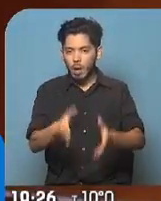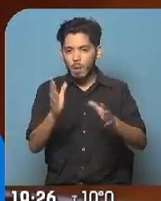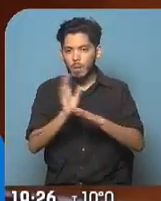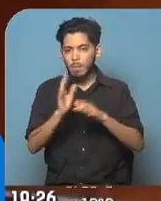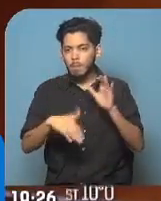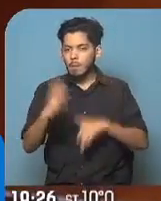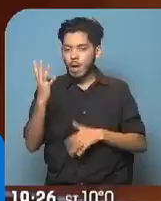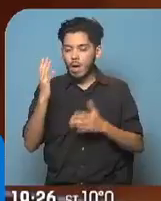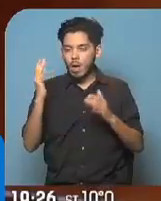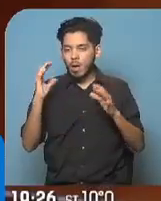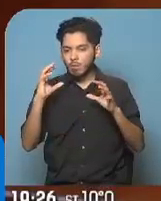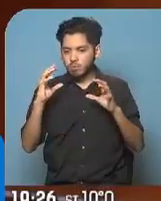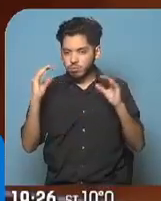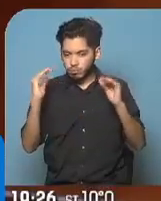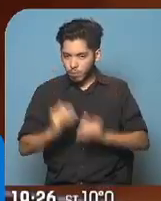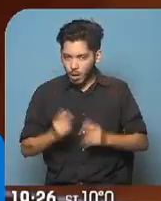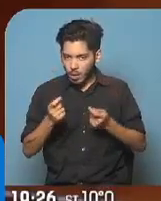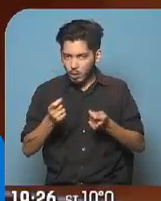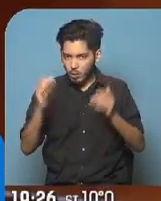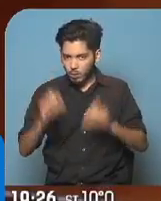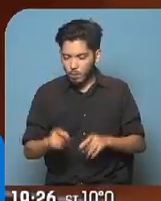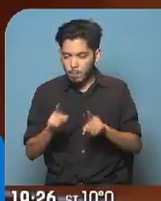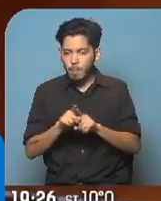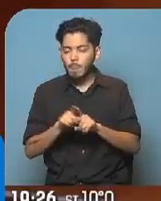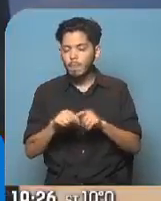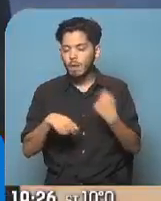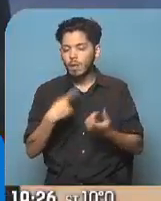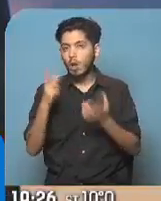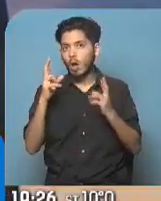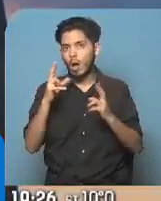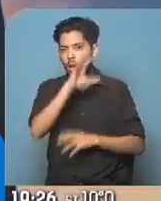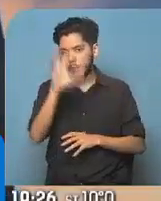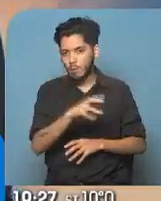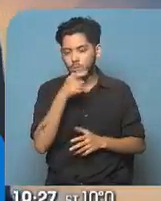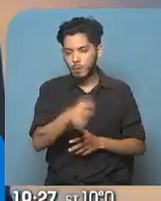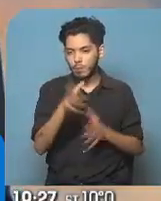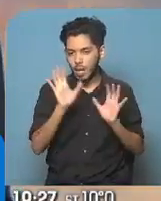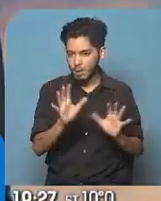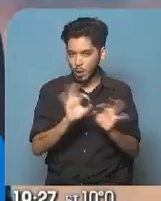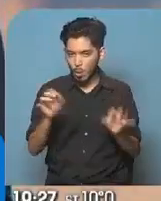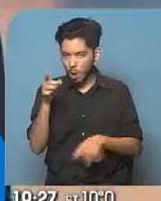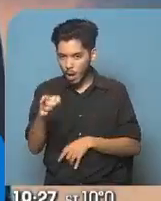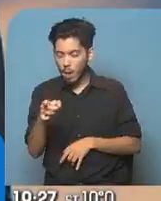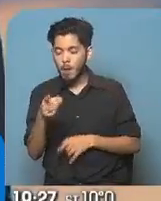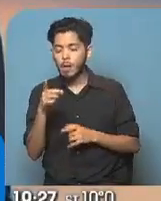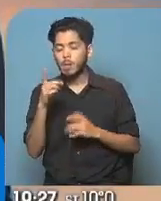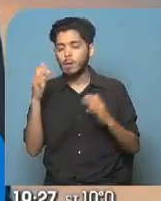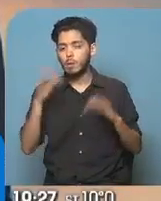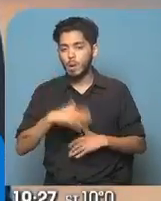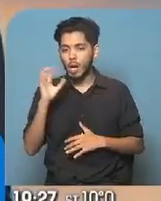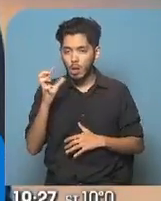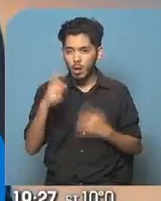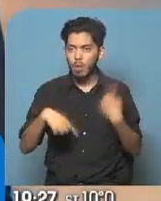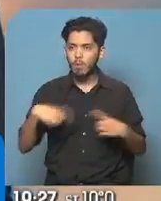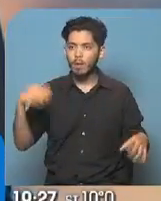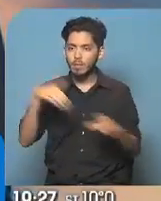esperando que las provincias respondan respondan en ese sentido sebastián la semana pasada empezó una baja del dólar con varias medidas que fue tomando el